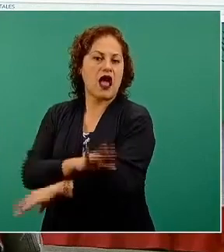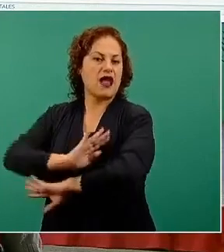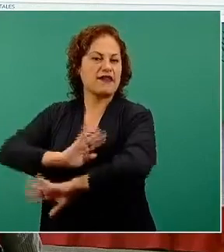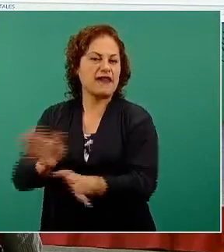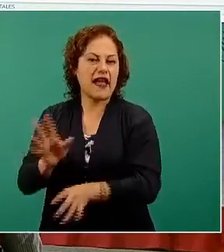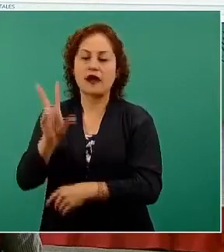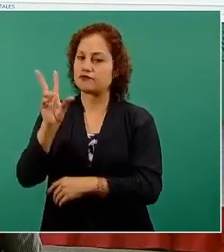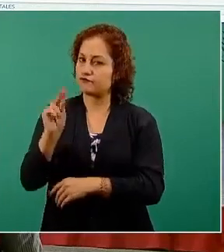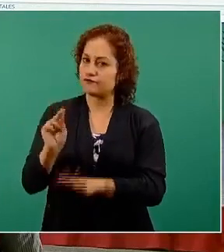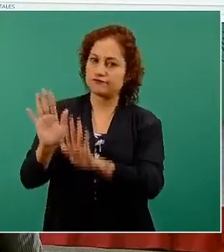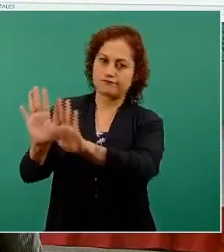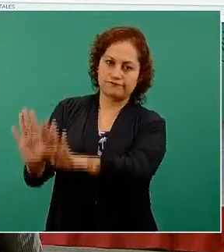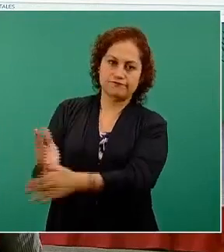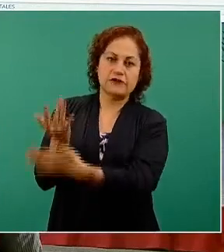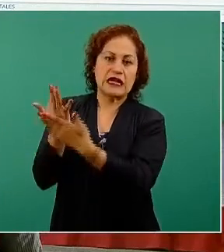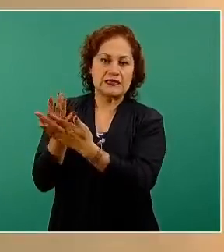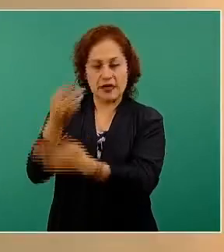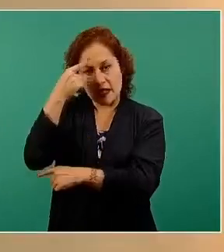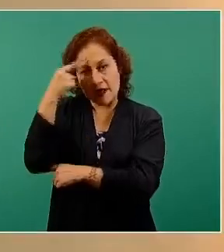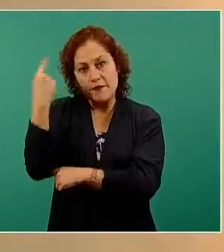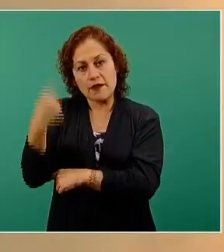a programar lo